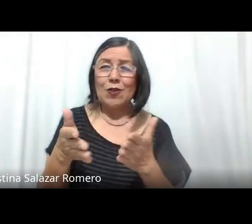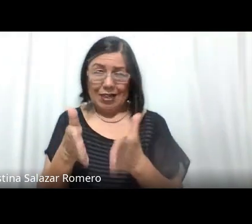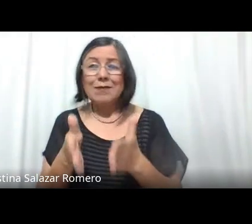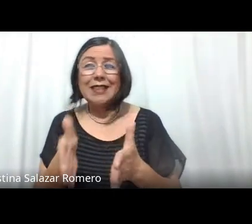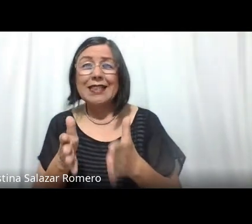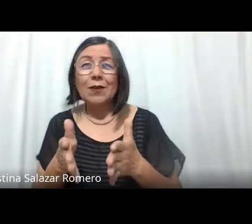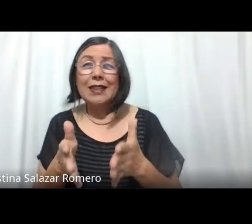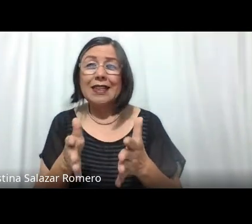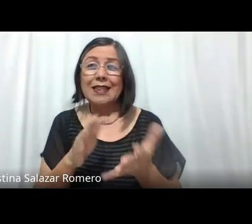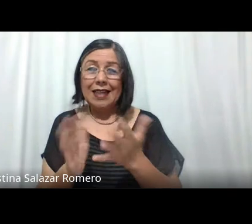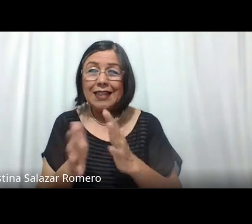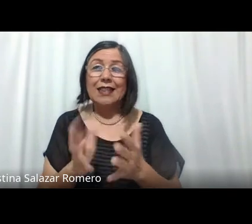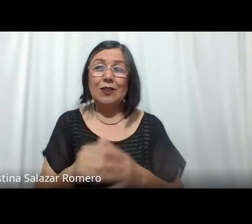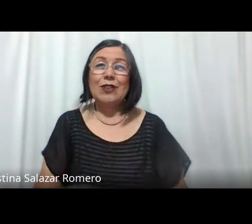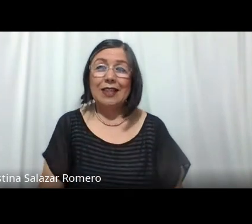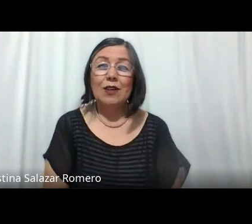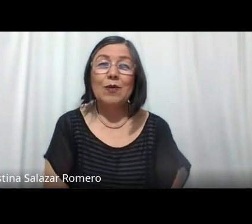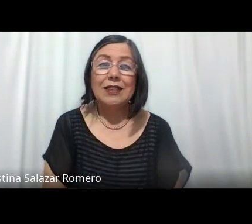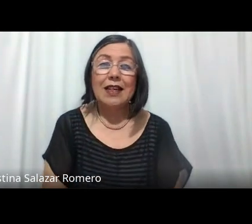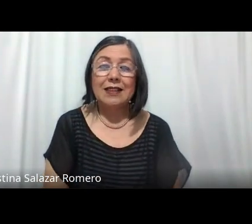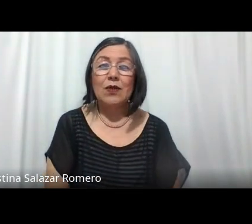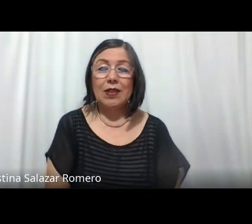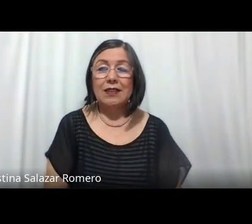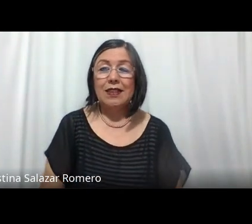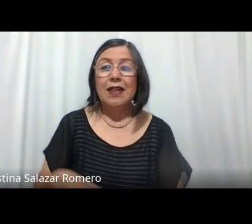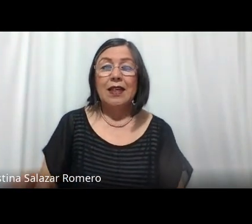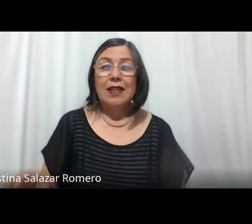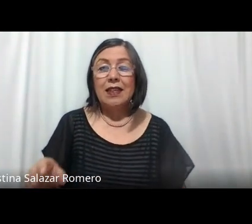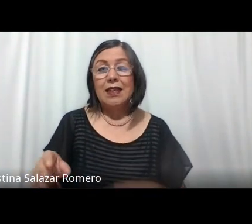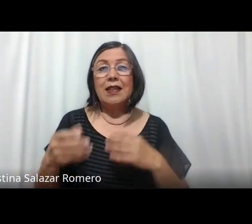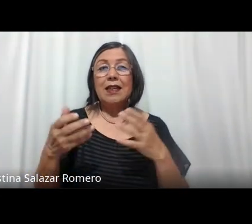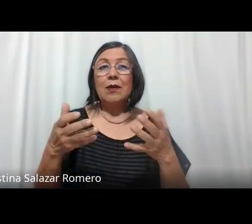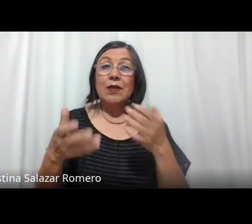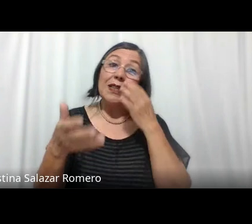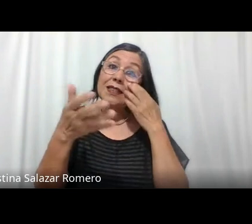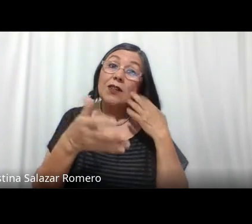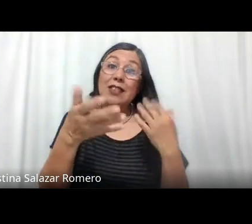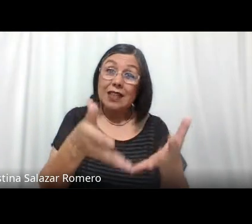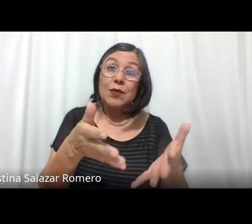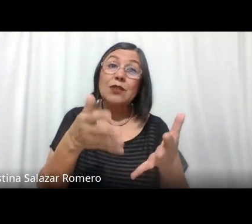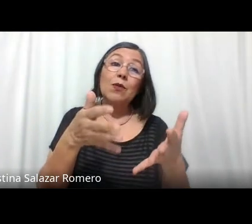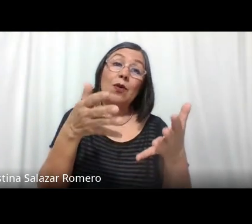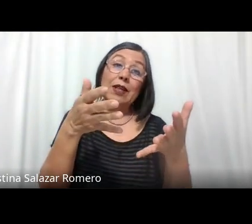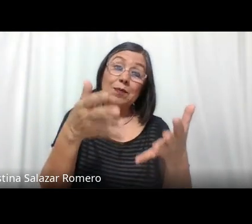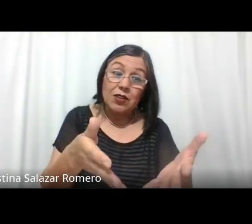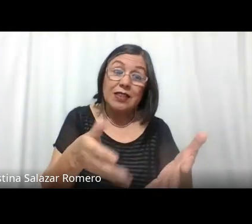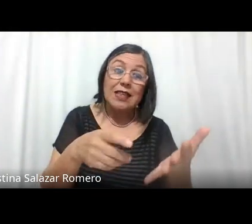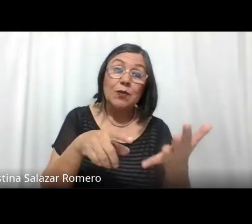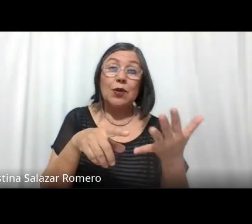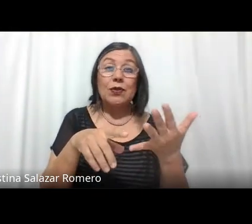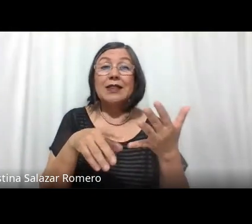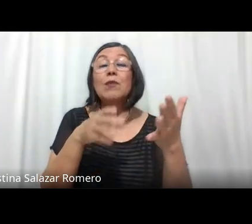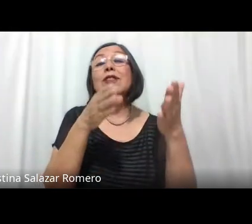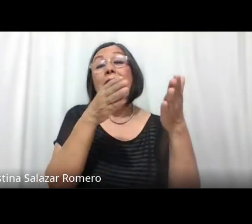señado o realmente es lengua de señas? Ahí que nos quede como esa duda, ¿sí? Y se considera pues como español